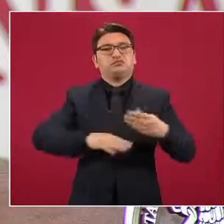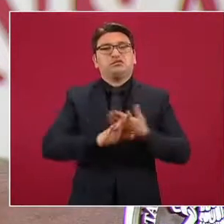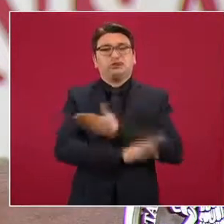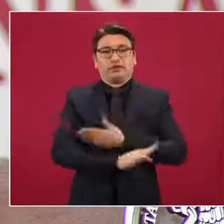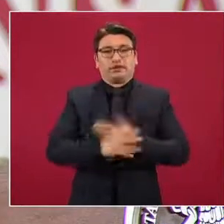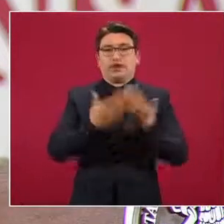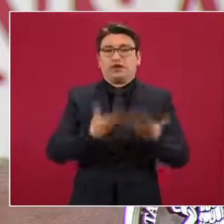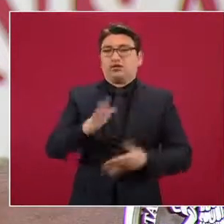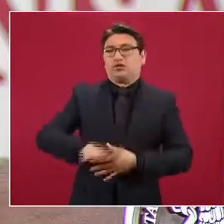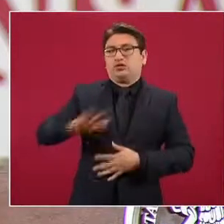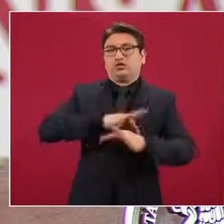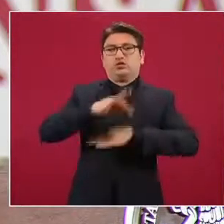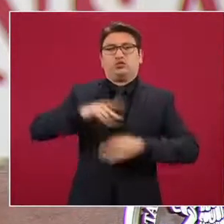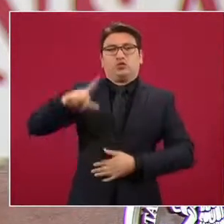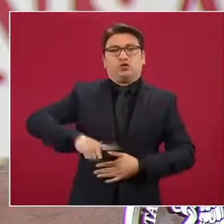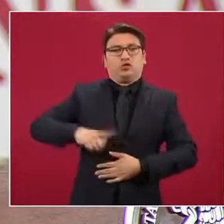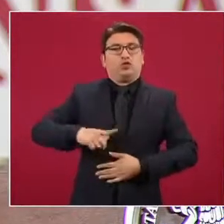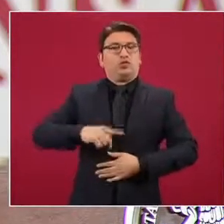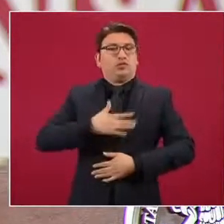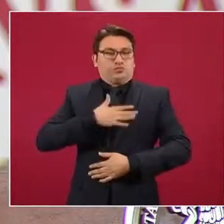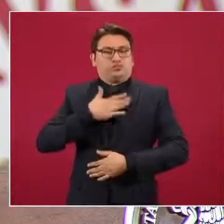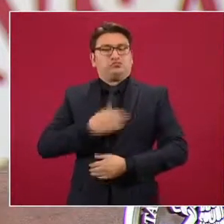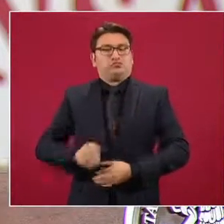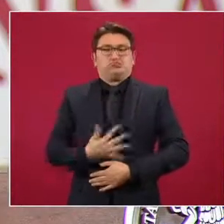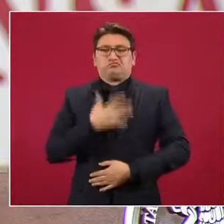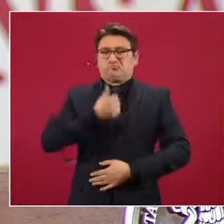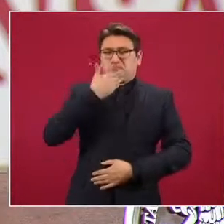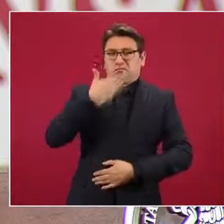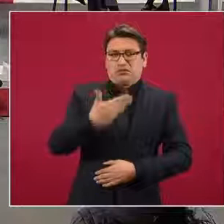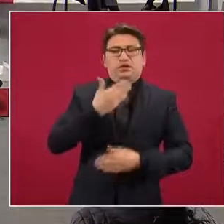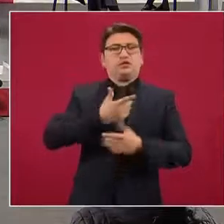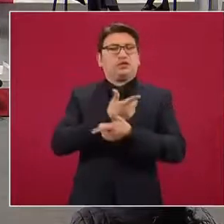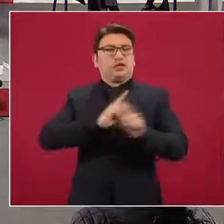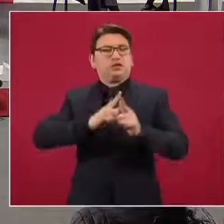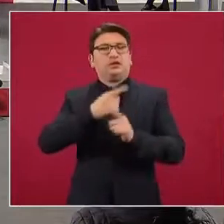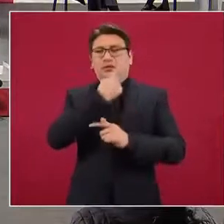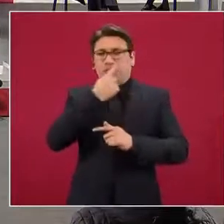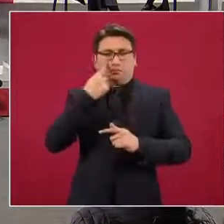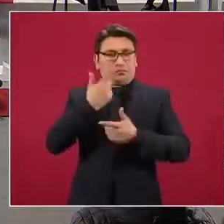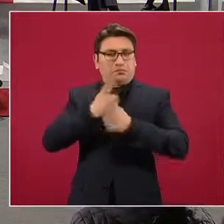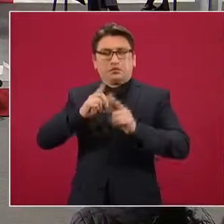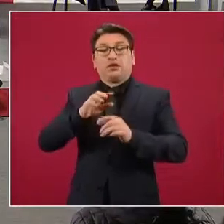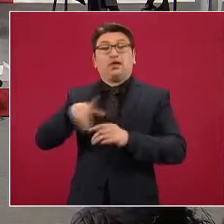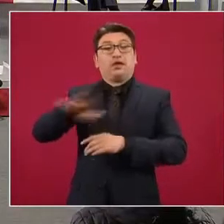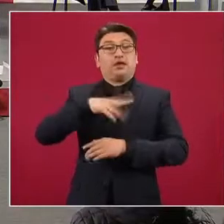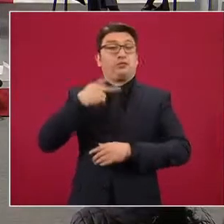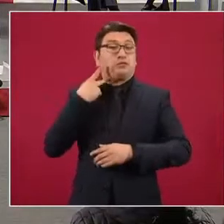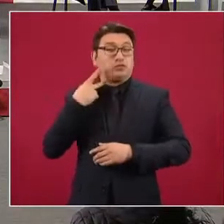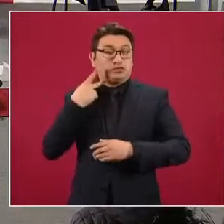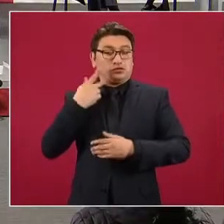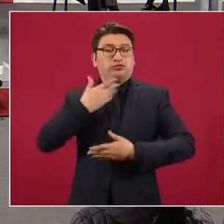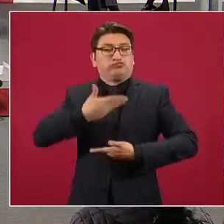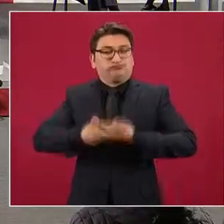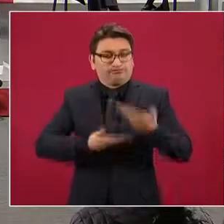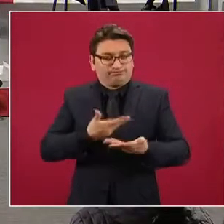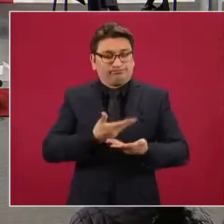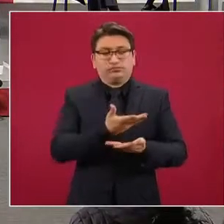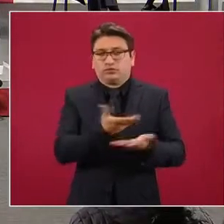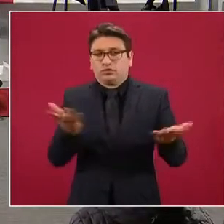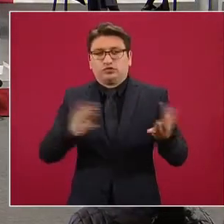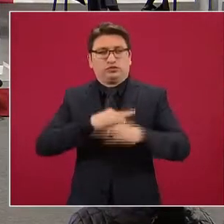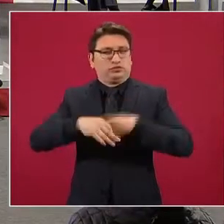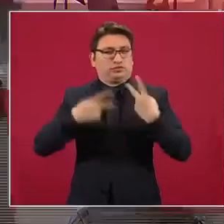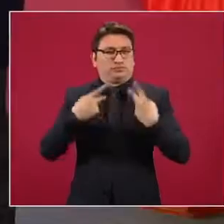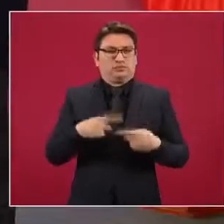derecho, heredar un país libre, democrático y soberano, en el que la política se oriente por los principios del servicio a los demás y en